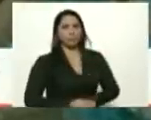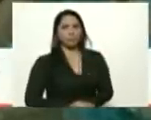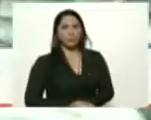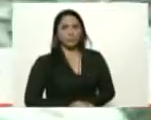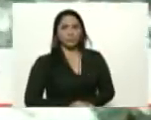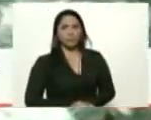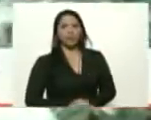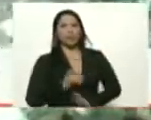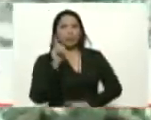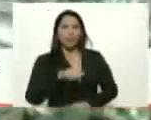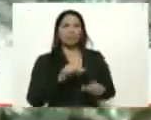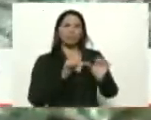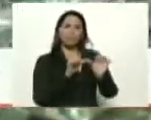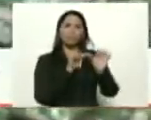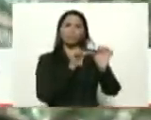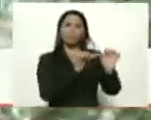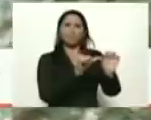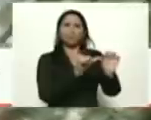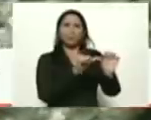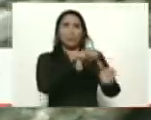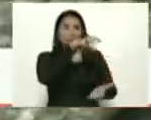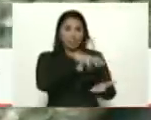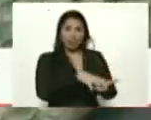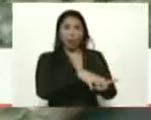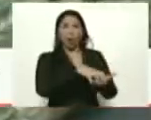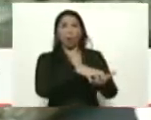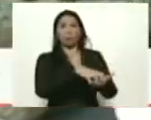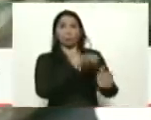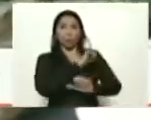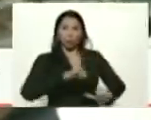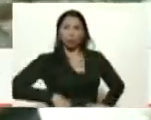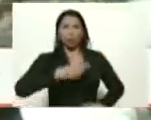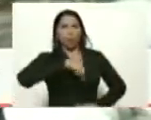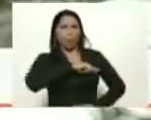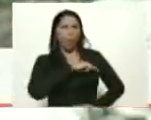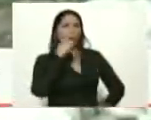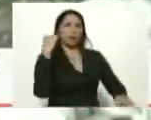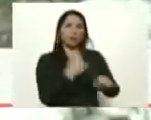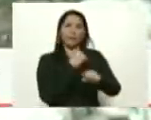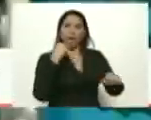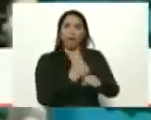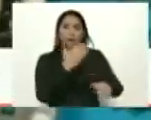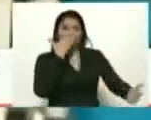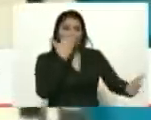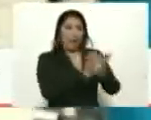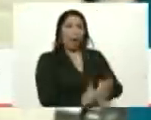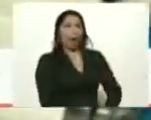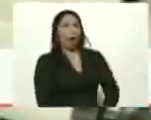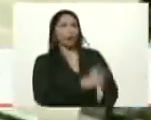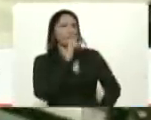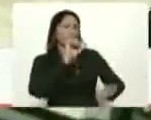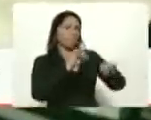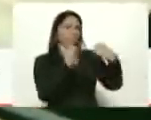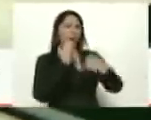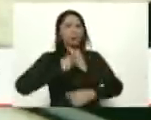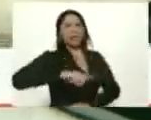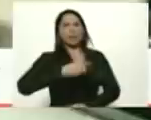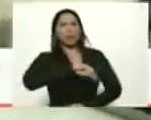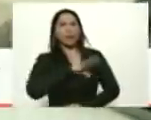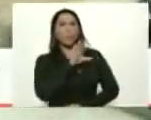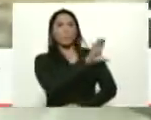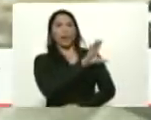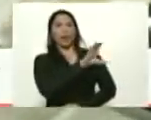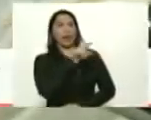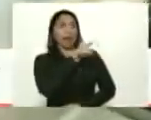la sustentabilidad, y en el estado Portuguesa estamos trabajando ante este terrible bloqueo que tiene nuestra patria.